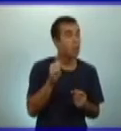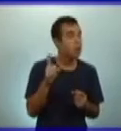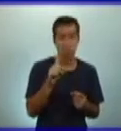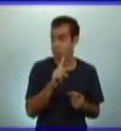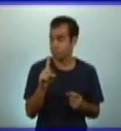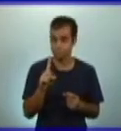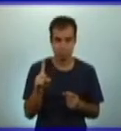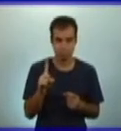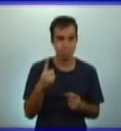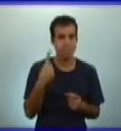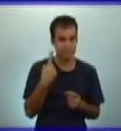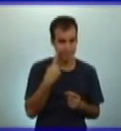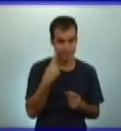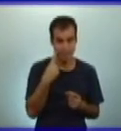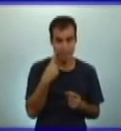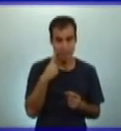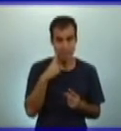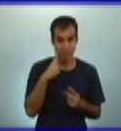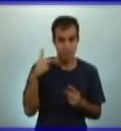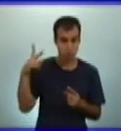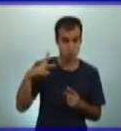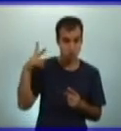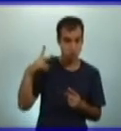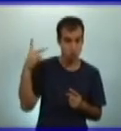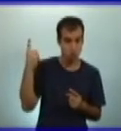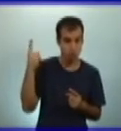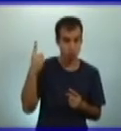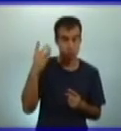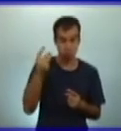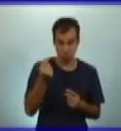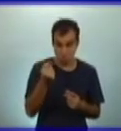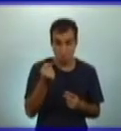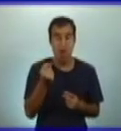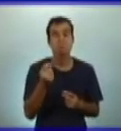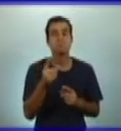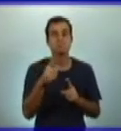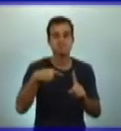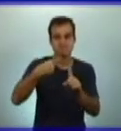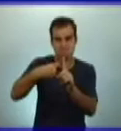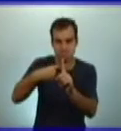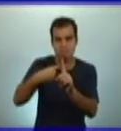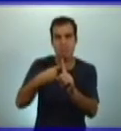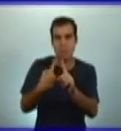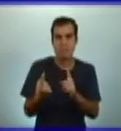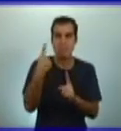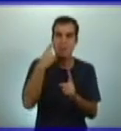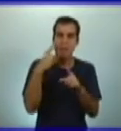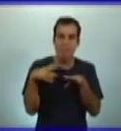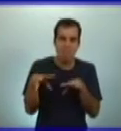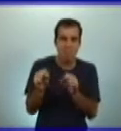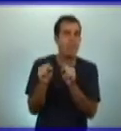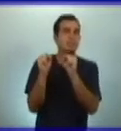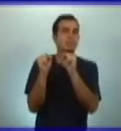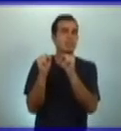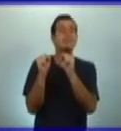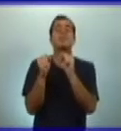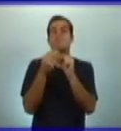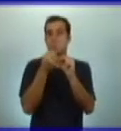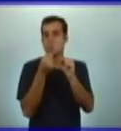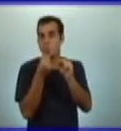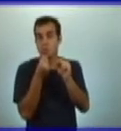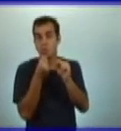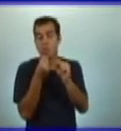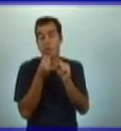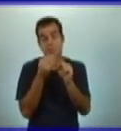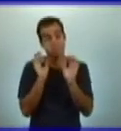tanto, tenemos que calcular la suma de dos números que primero hay que hallar para después aplicar el